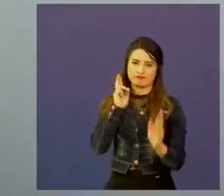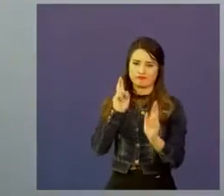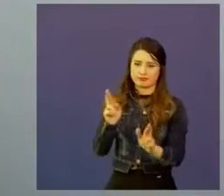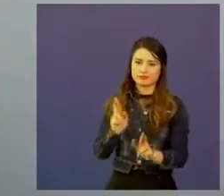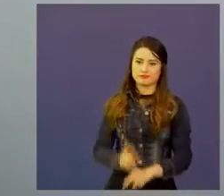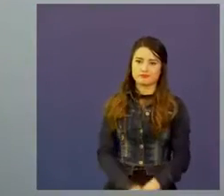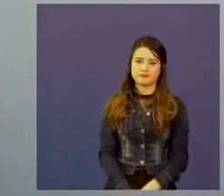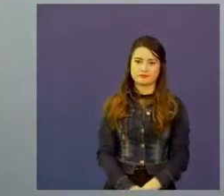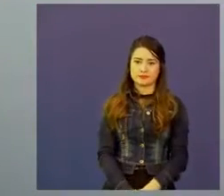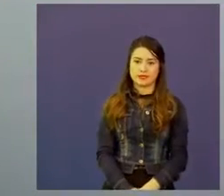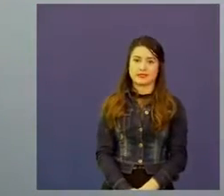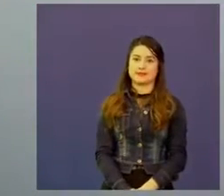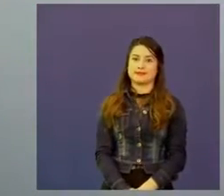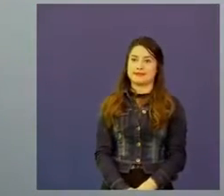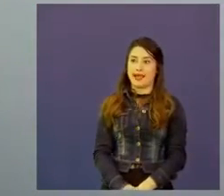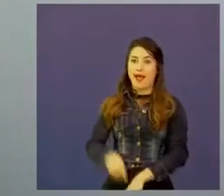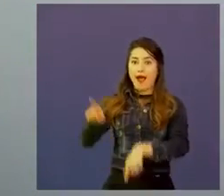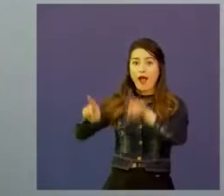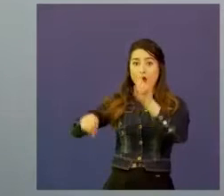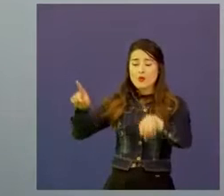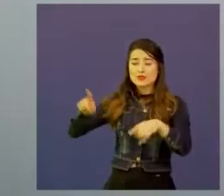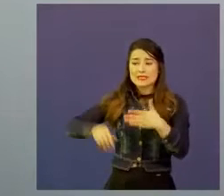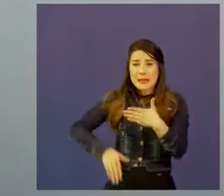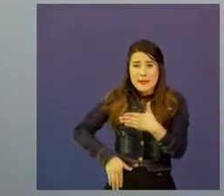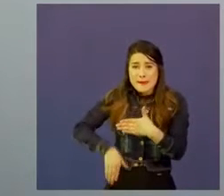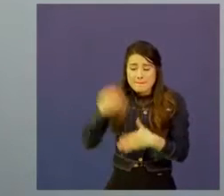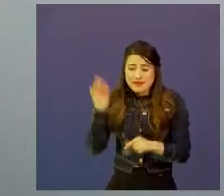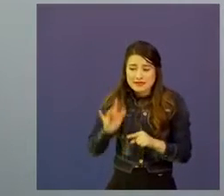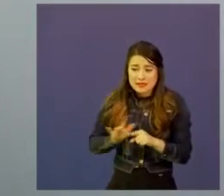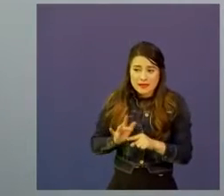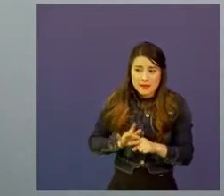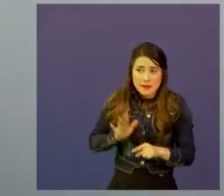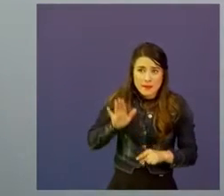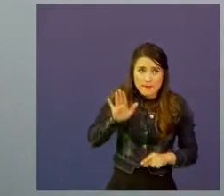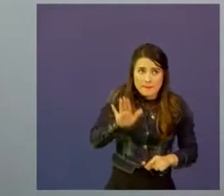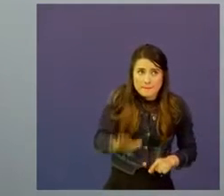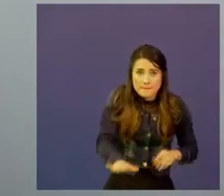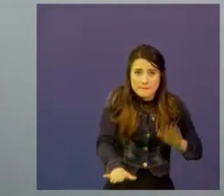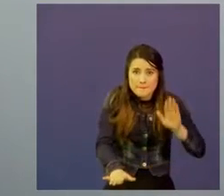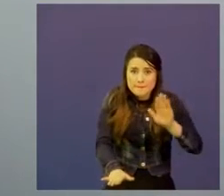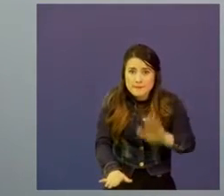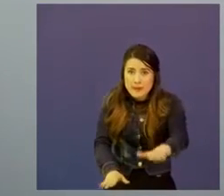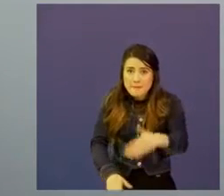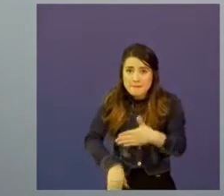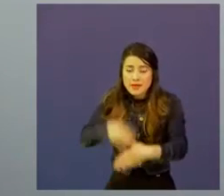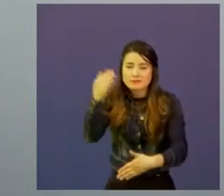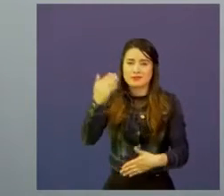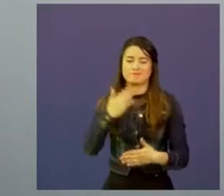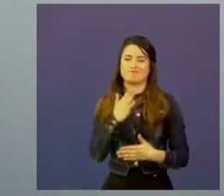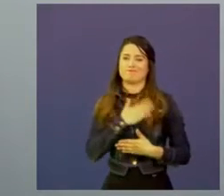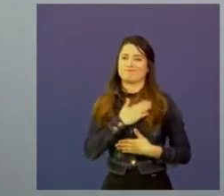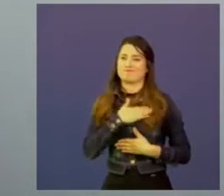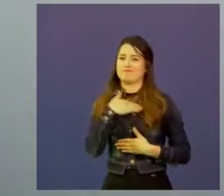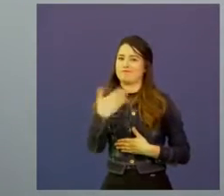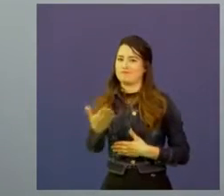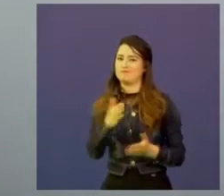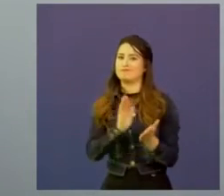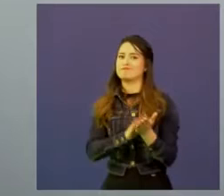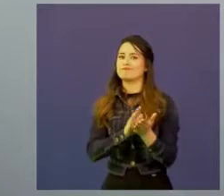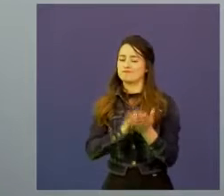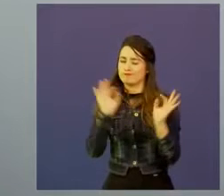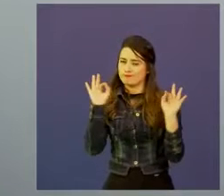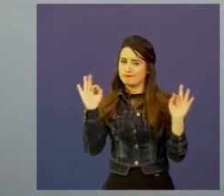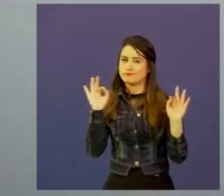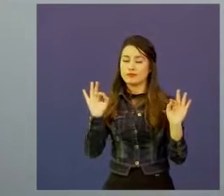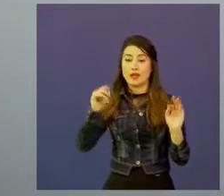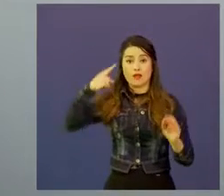pues valoraría muchísimo esa iniciativa, los invitaría a continuar, no es fácil, es un reto que requiere continuidad para